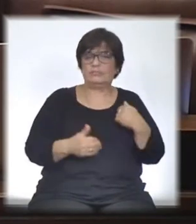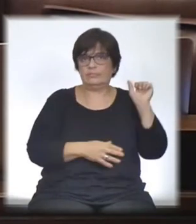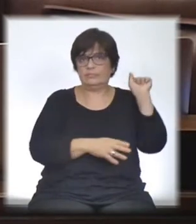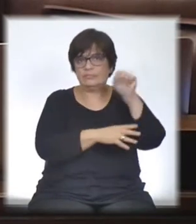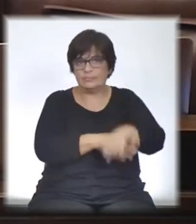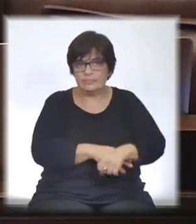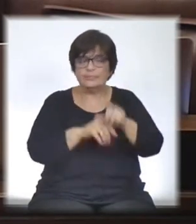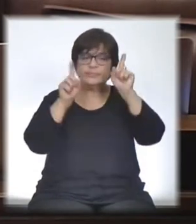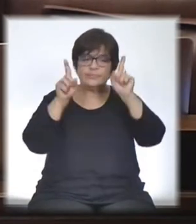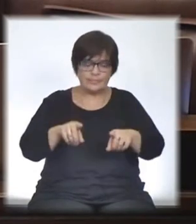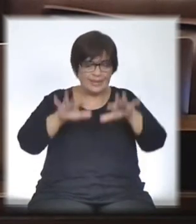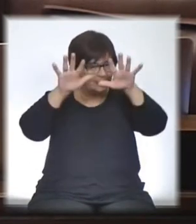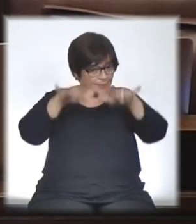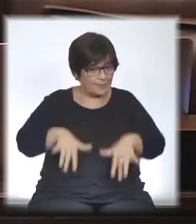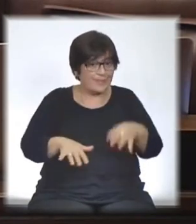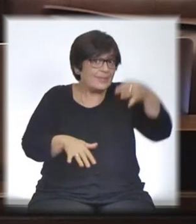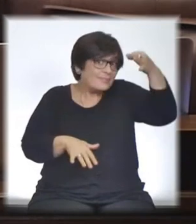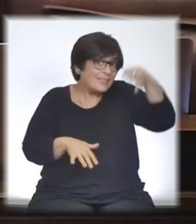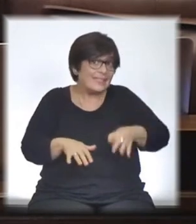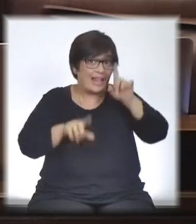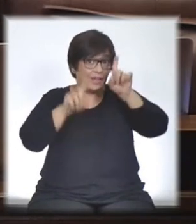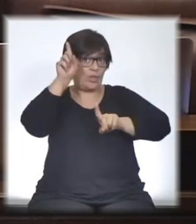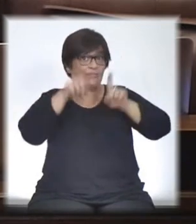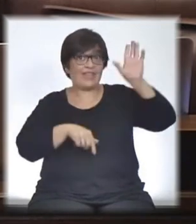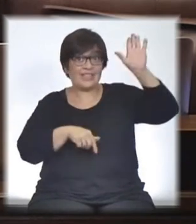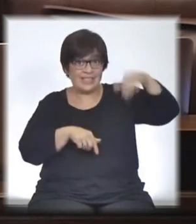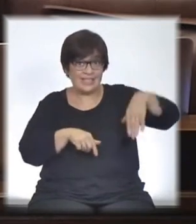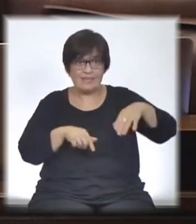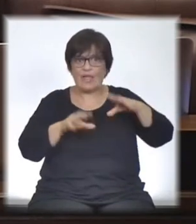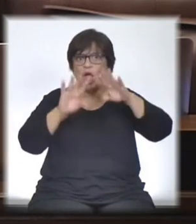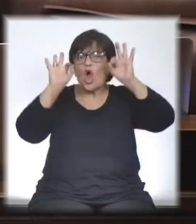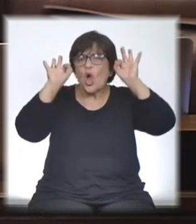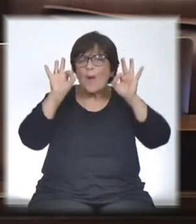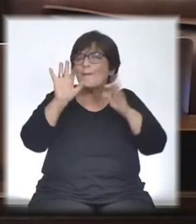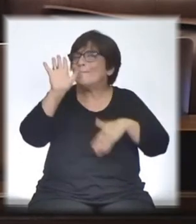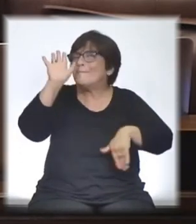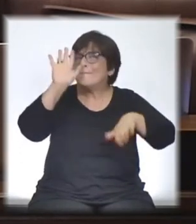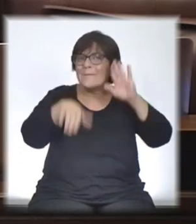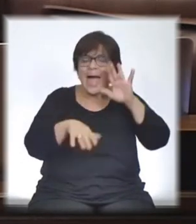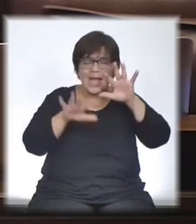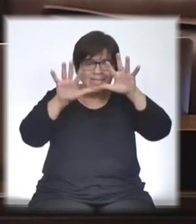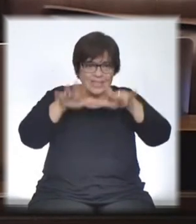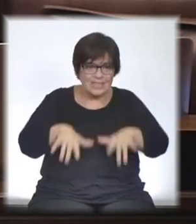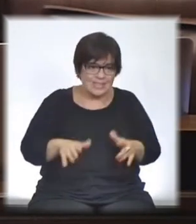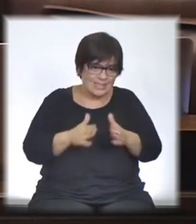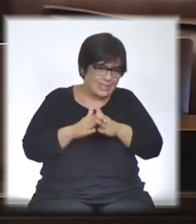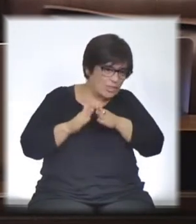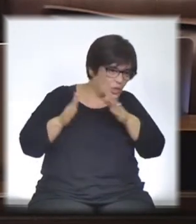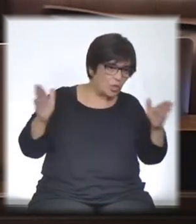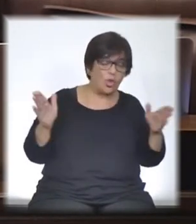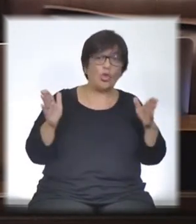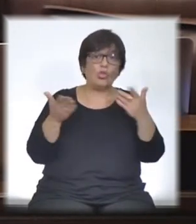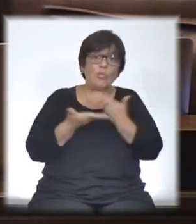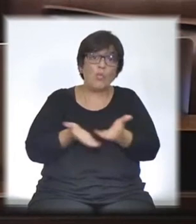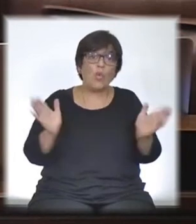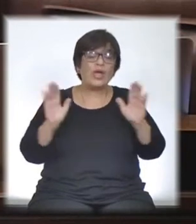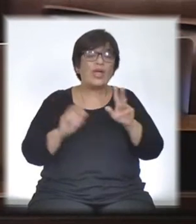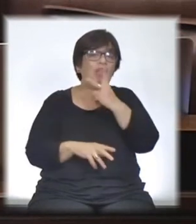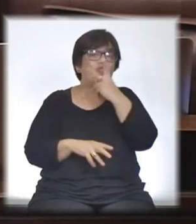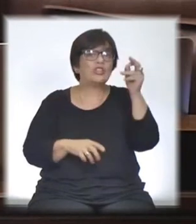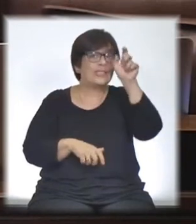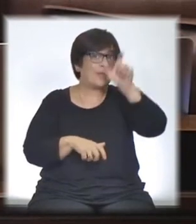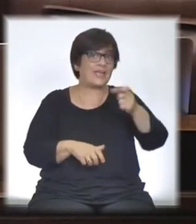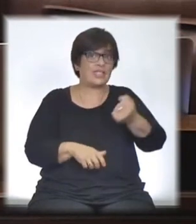También los informes, en particular el informe de la Universidad de la República, que es el más completo sobre este periodo, habla de 200